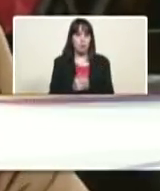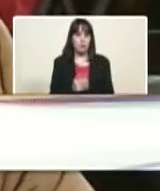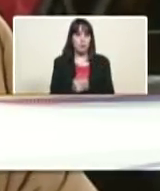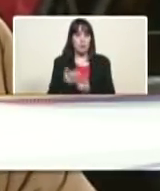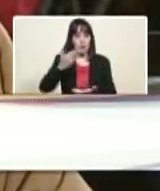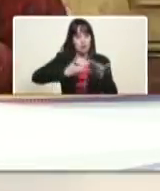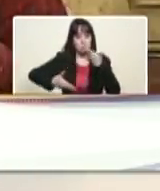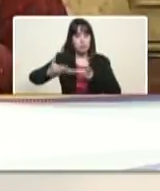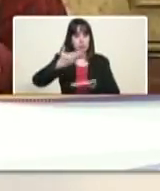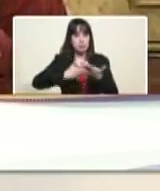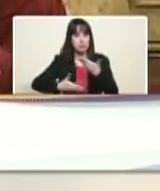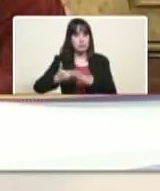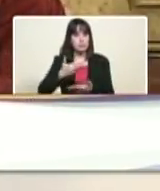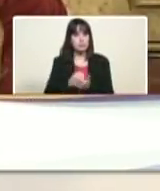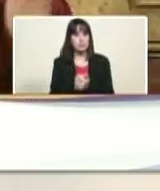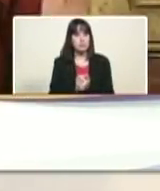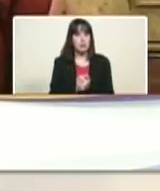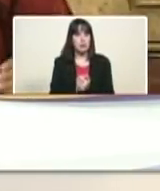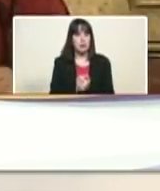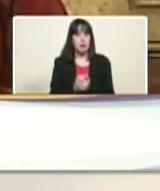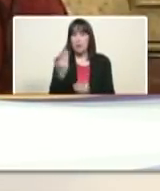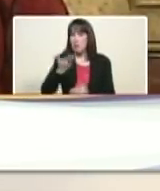El eje, el petro.